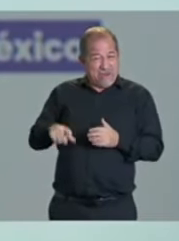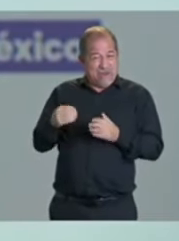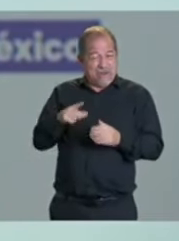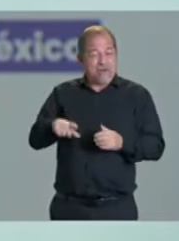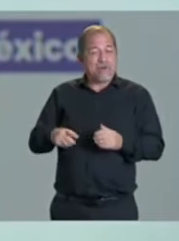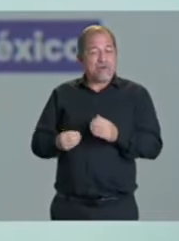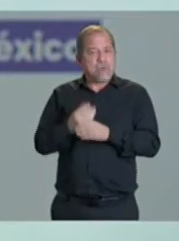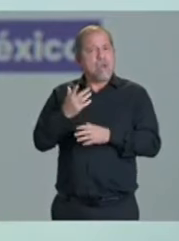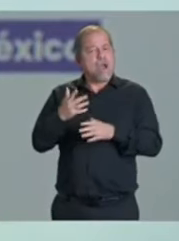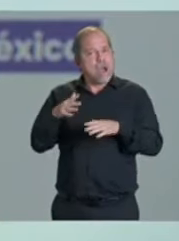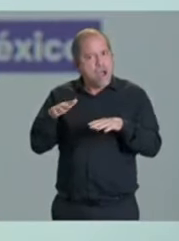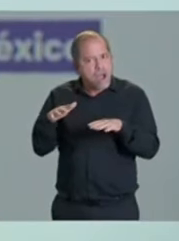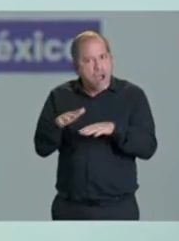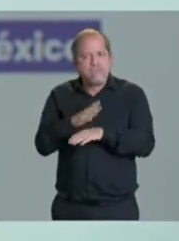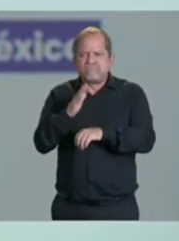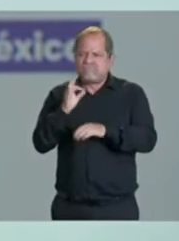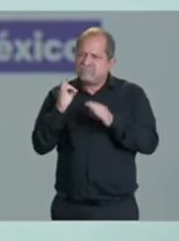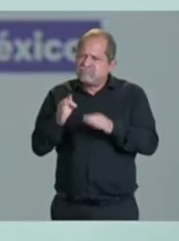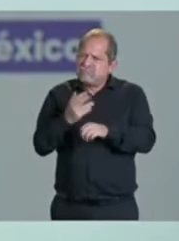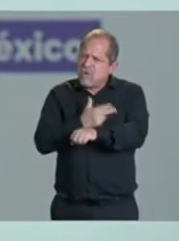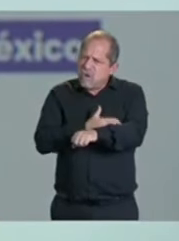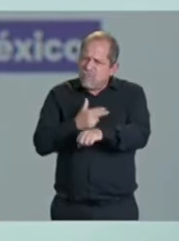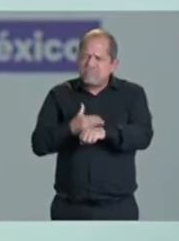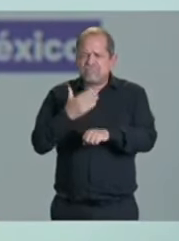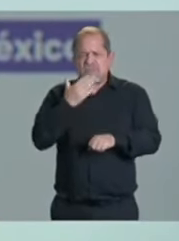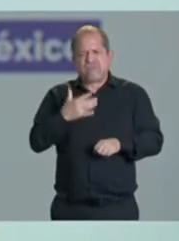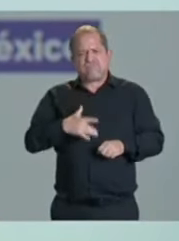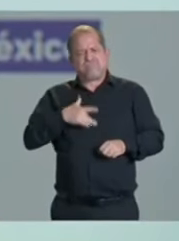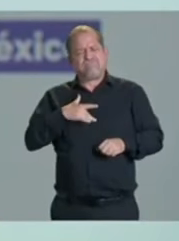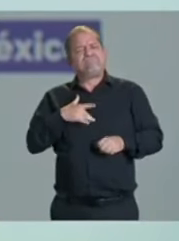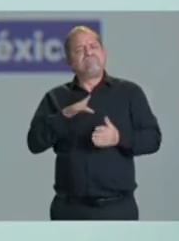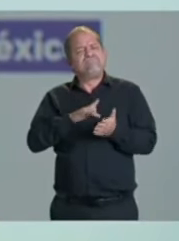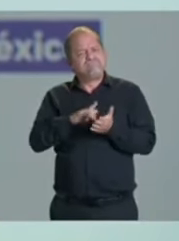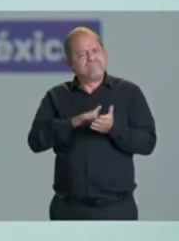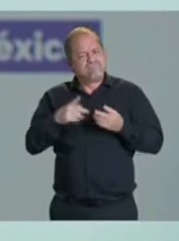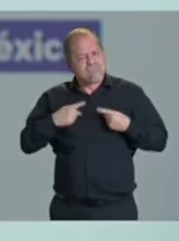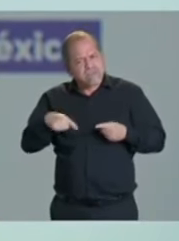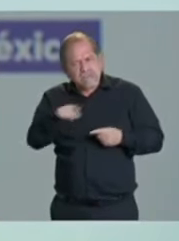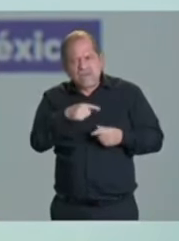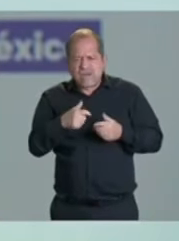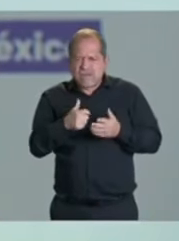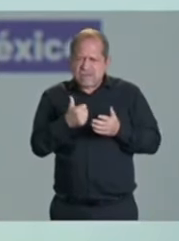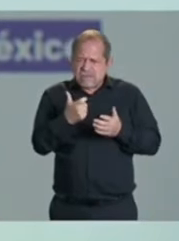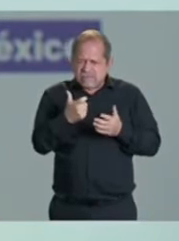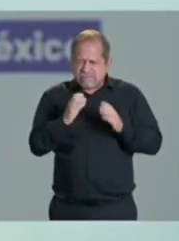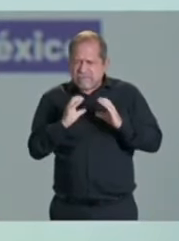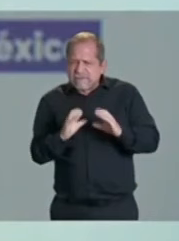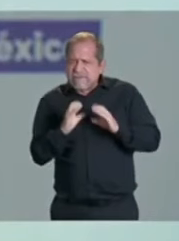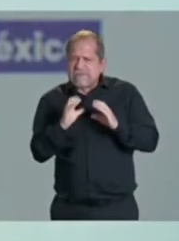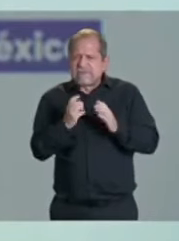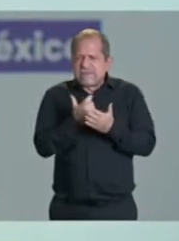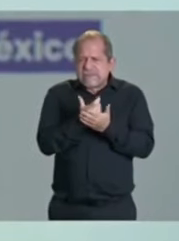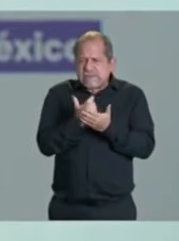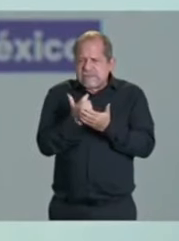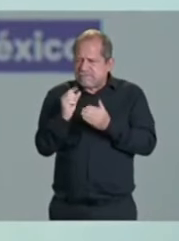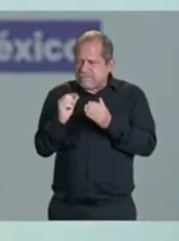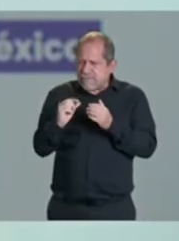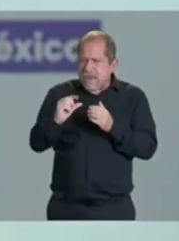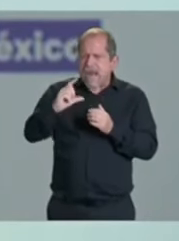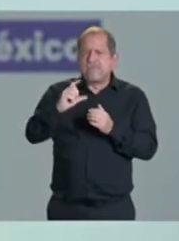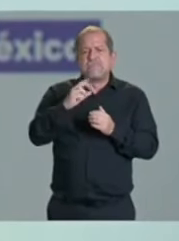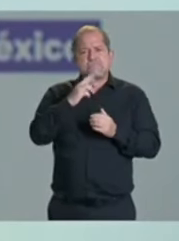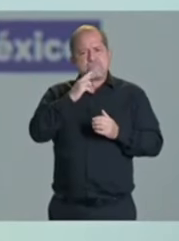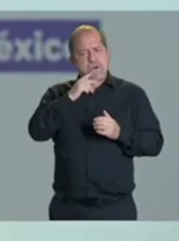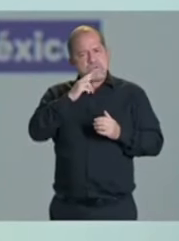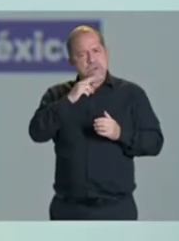y después algunas demostraciones de actos de corrupción de la candidata del PRIAN, y bueno,